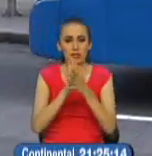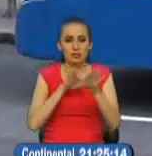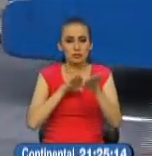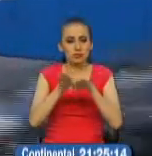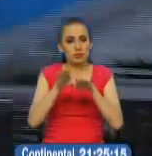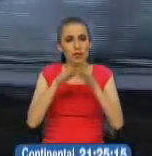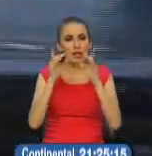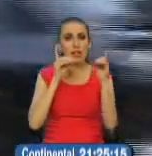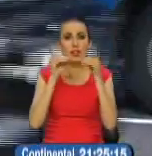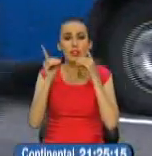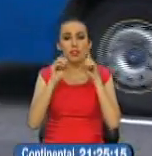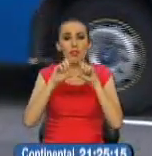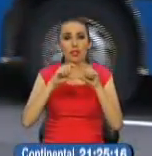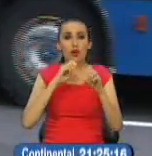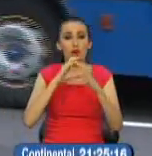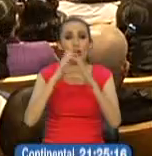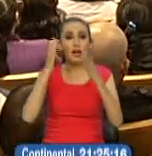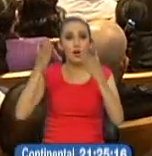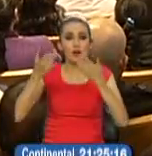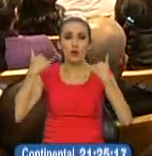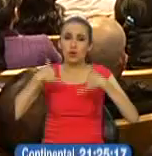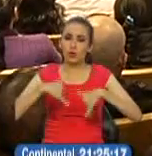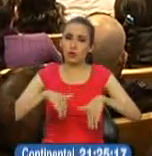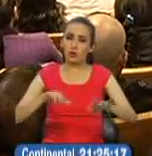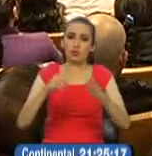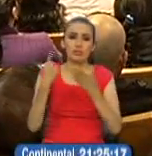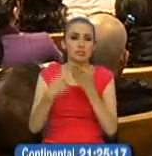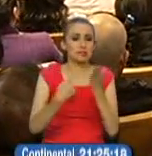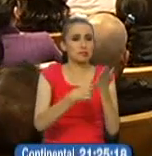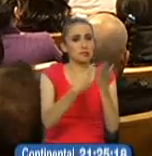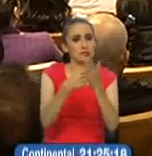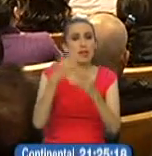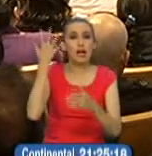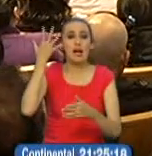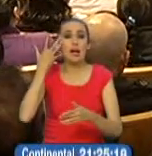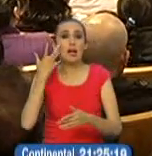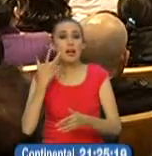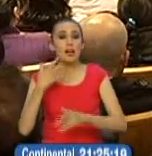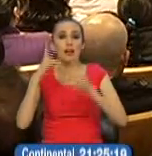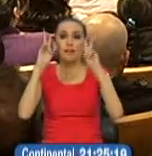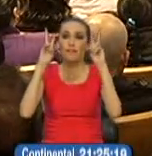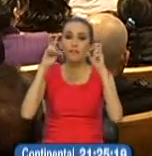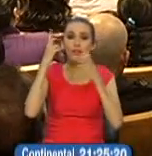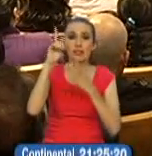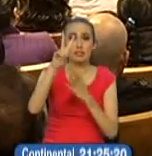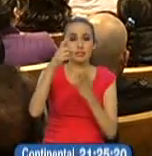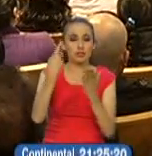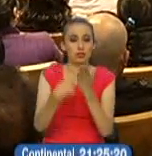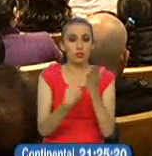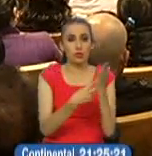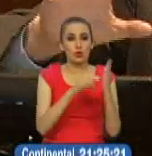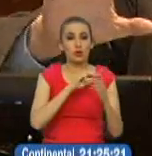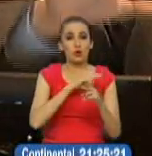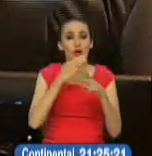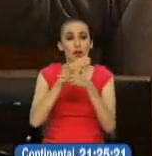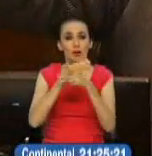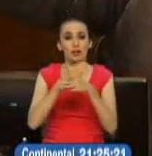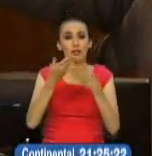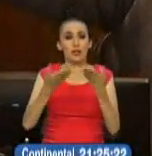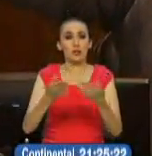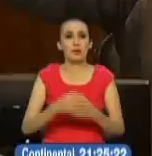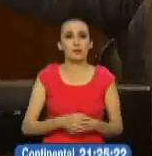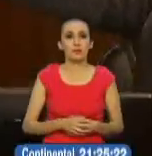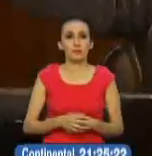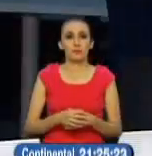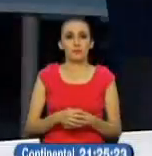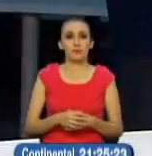entre los transportistas y el municipio continúan, pero aún se desconoce la fecha en que el tema será abordado en segundo debate en el Consejo Metropolitano. Alex Llanos,